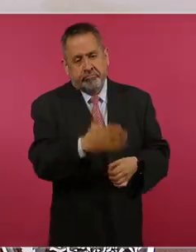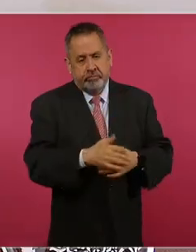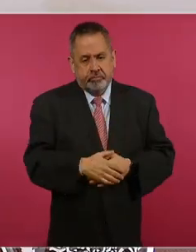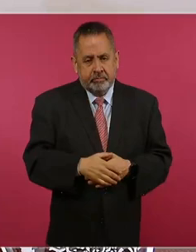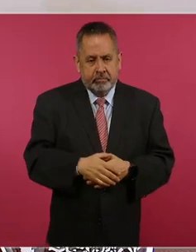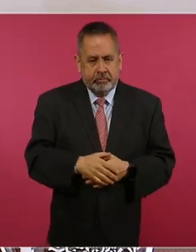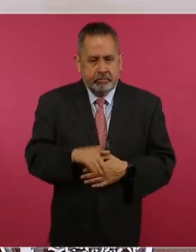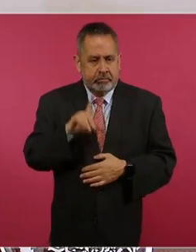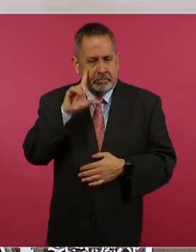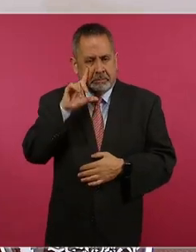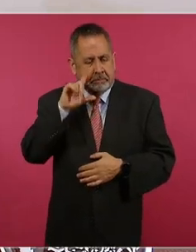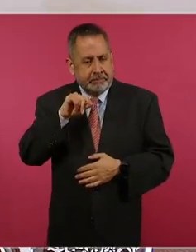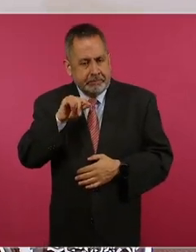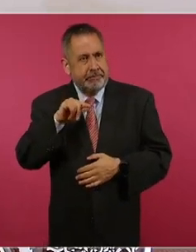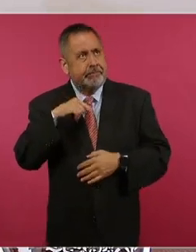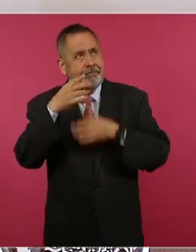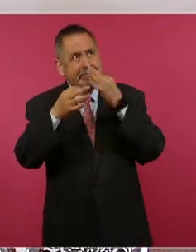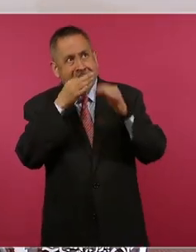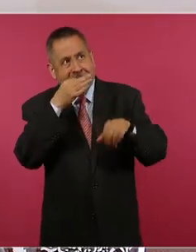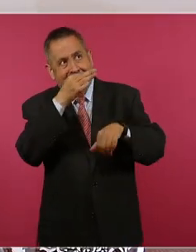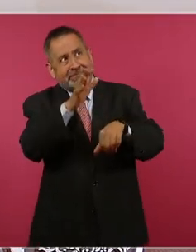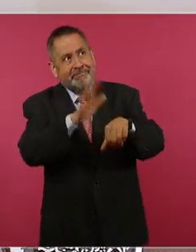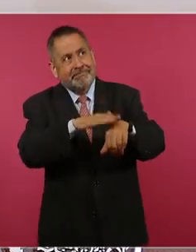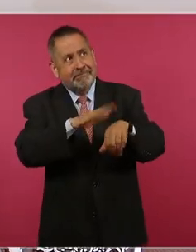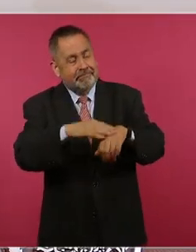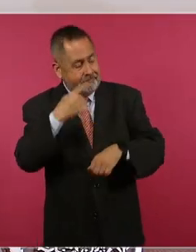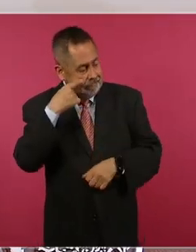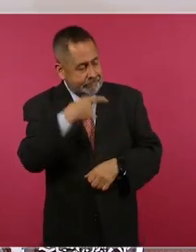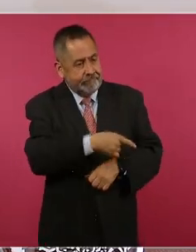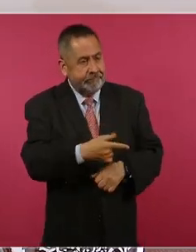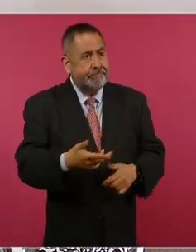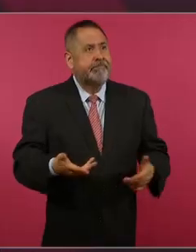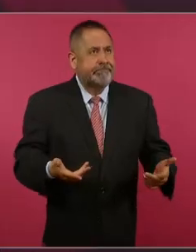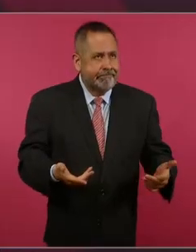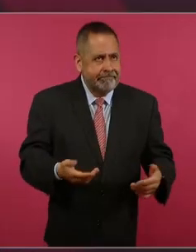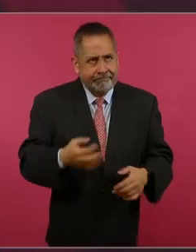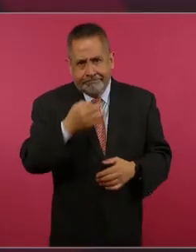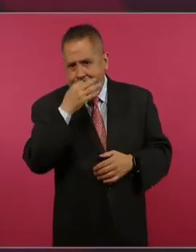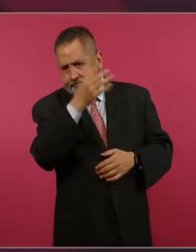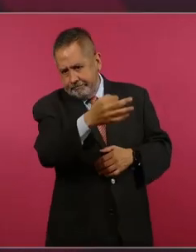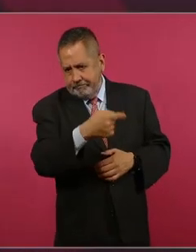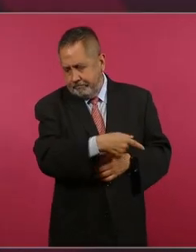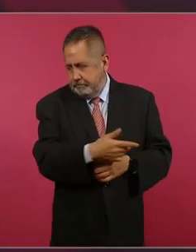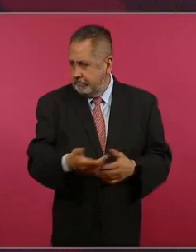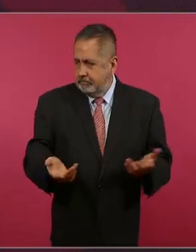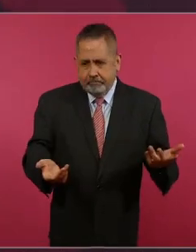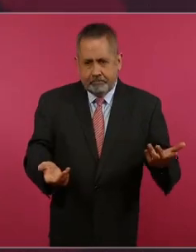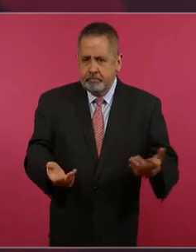Mañana se les va a informar bien sobre este asunto,